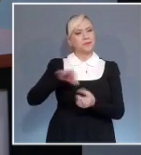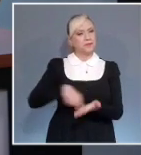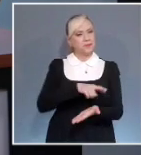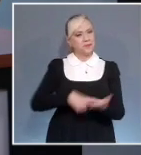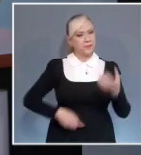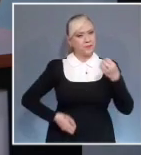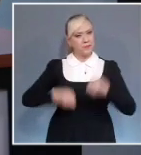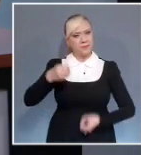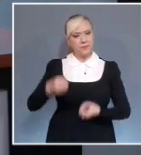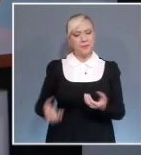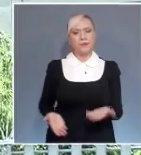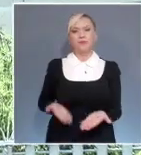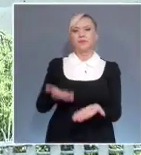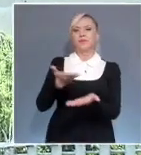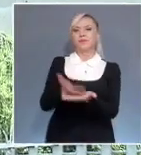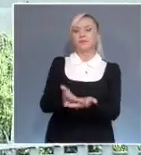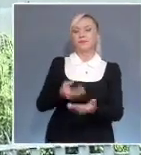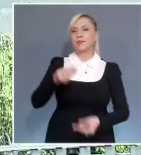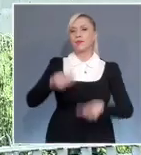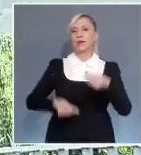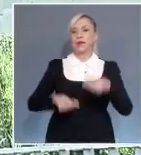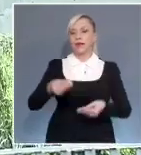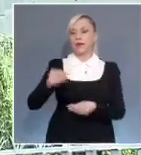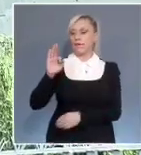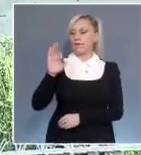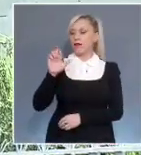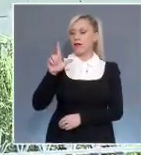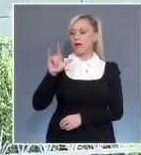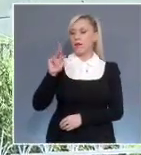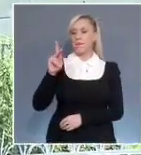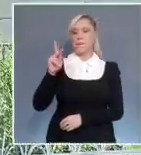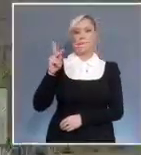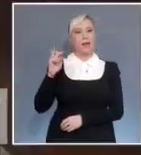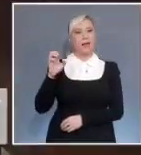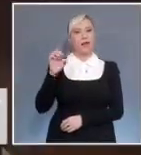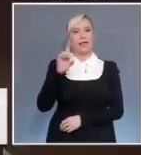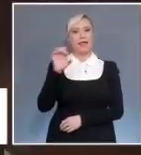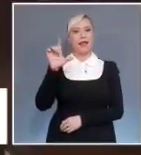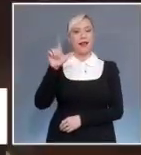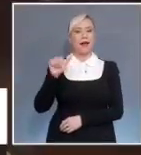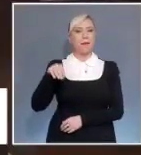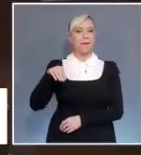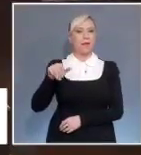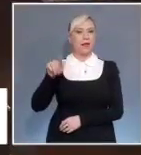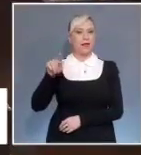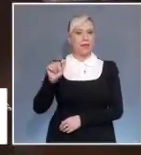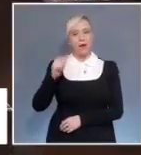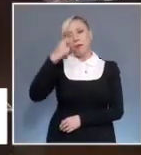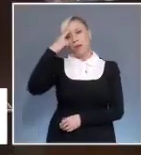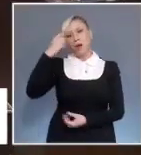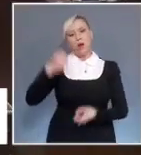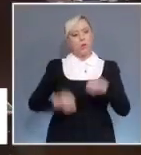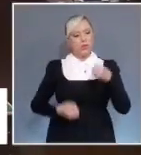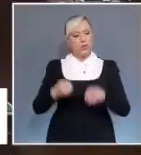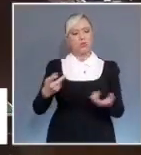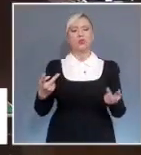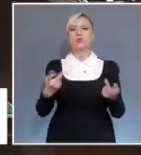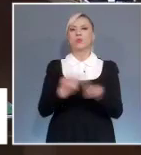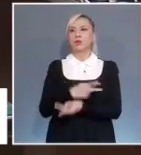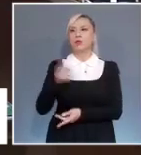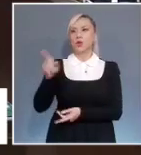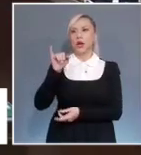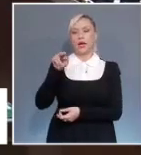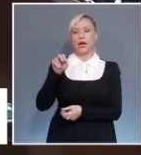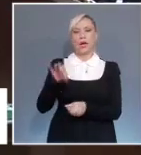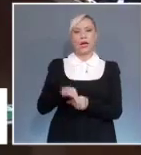magistrado Felipe de la Mata con el que propone resolver diversos juicios ciudadanos que impugnan el acuerdo del INE, mediante el cual se